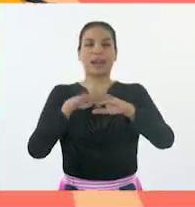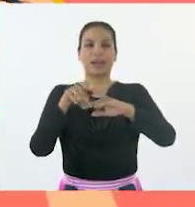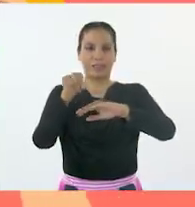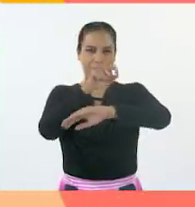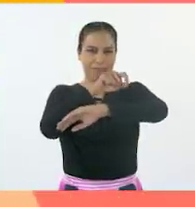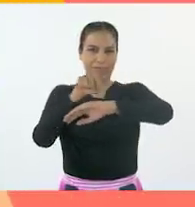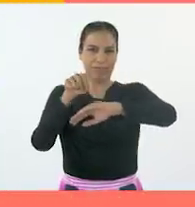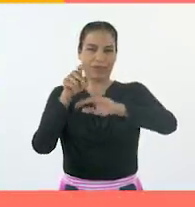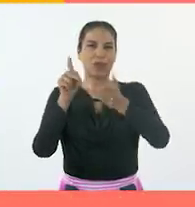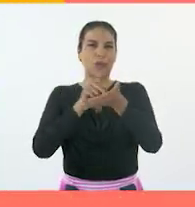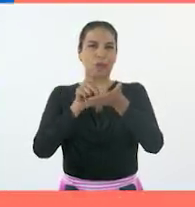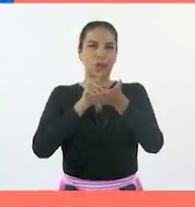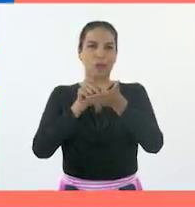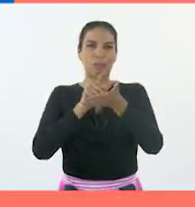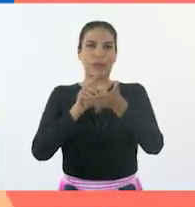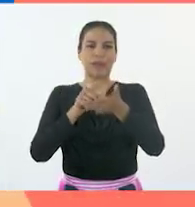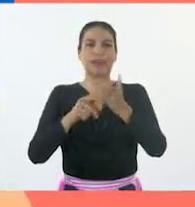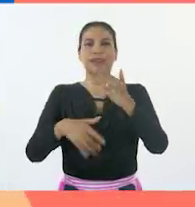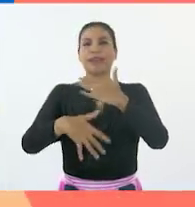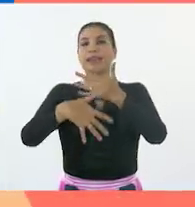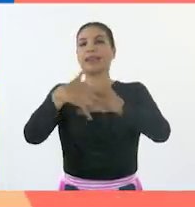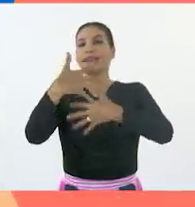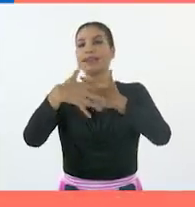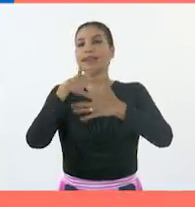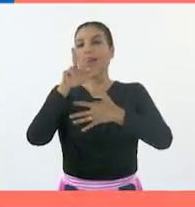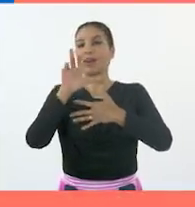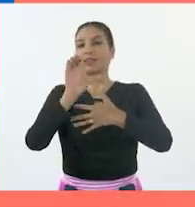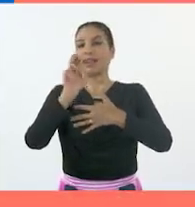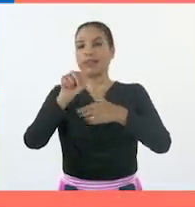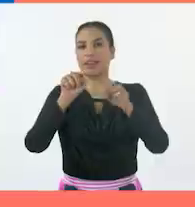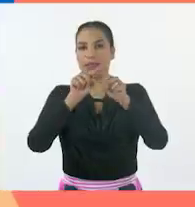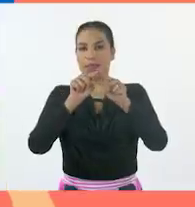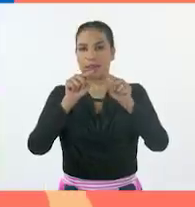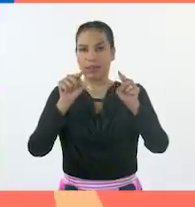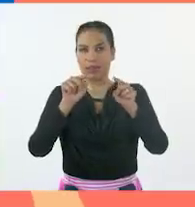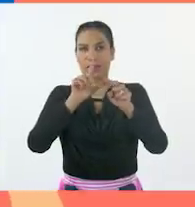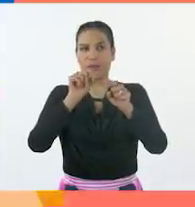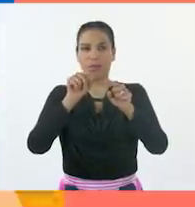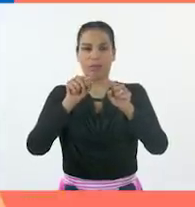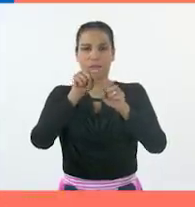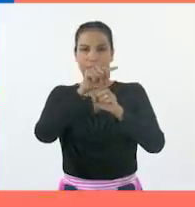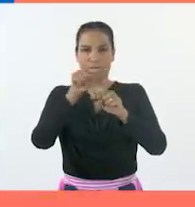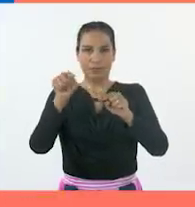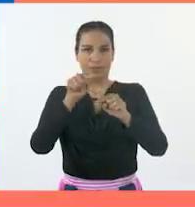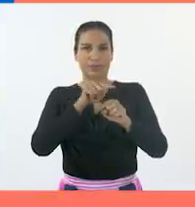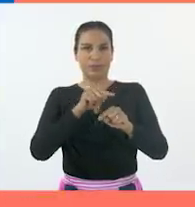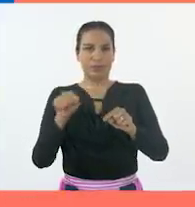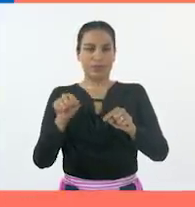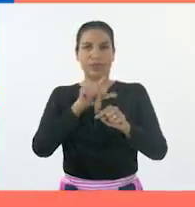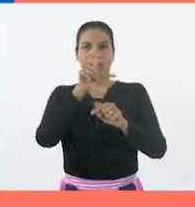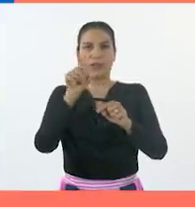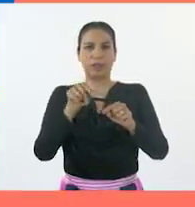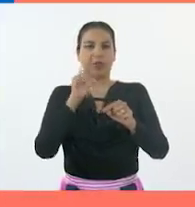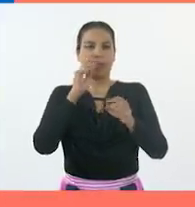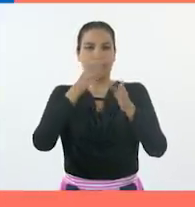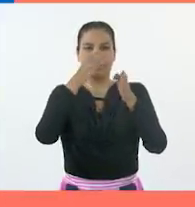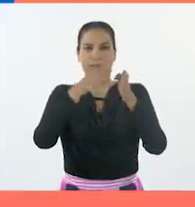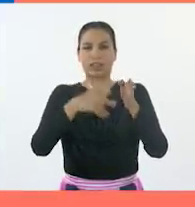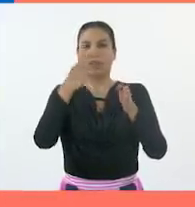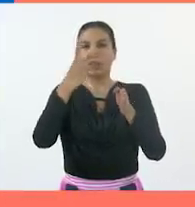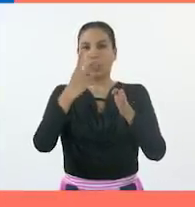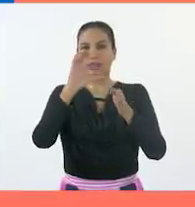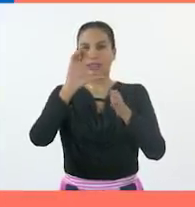el plumón o la pluma de 15 a 18 centímetros de largo de un lado, dejando un margen de